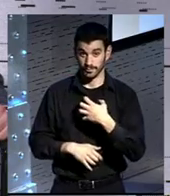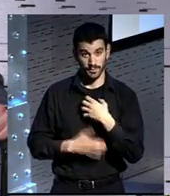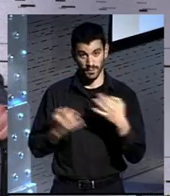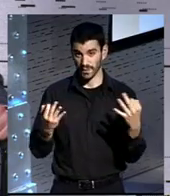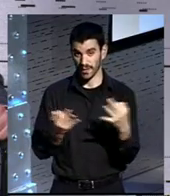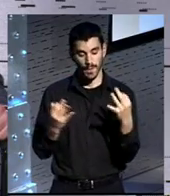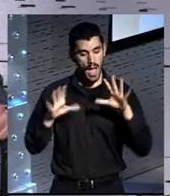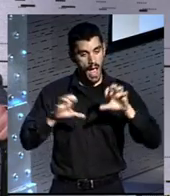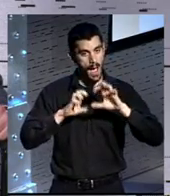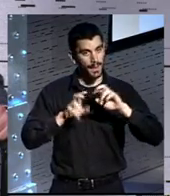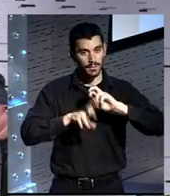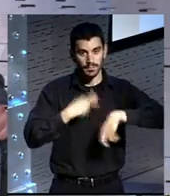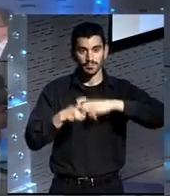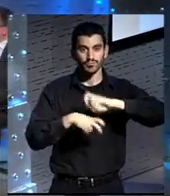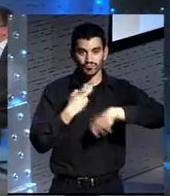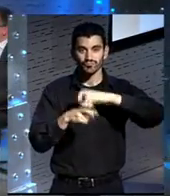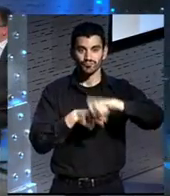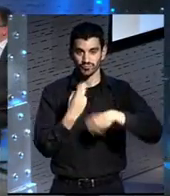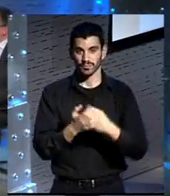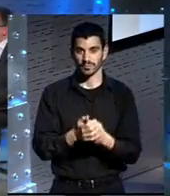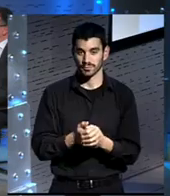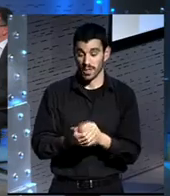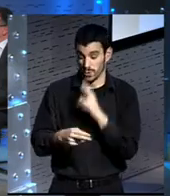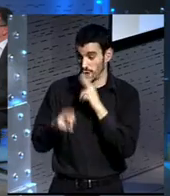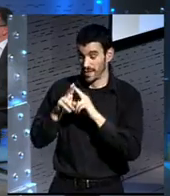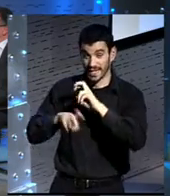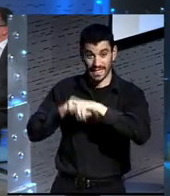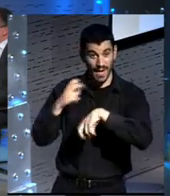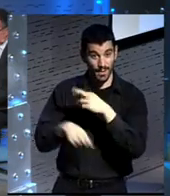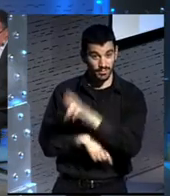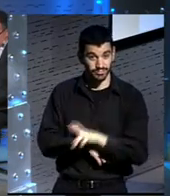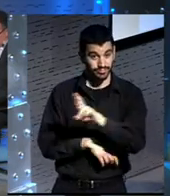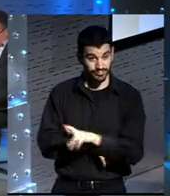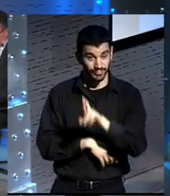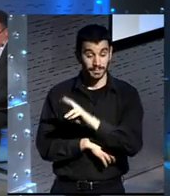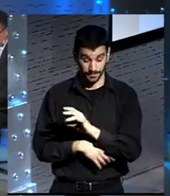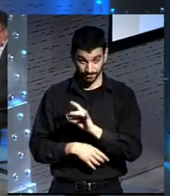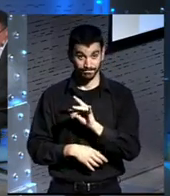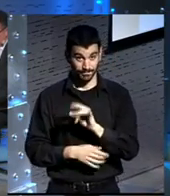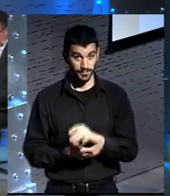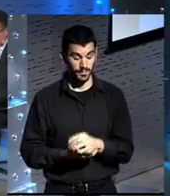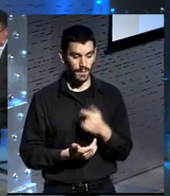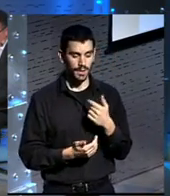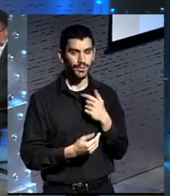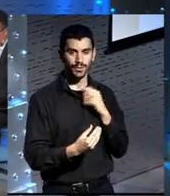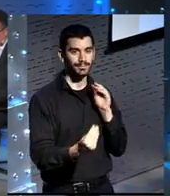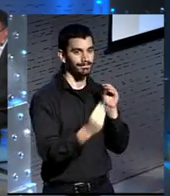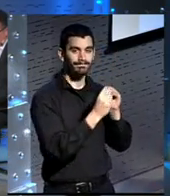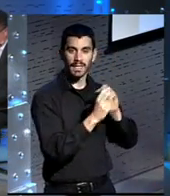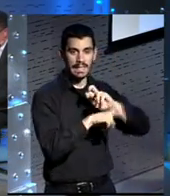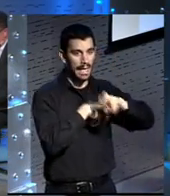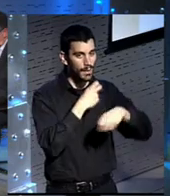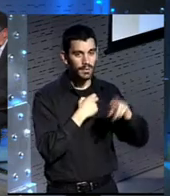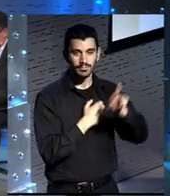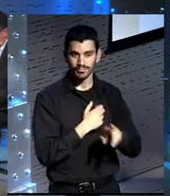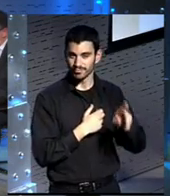tener que aprender en el futuro. La renovación continua. Sí. Yo estoy de acuerdo con la innovación continua. No